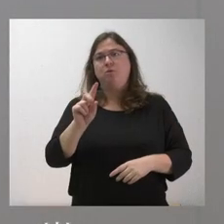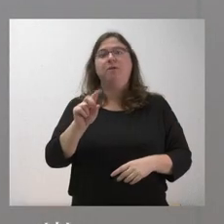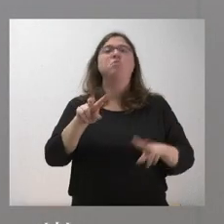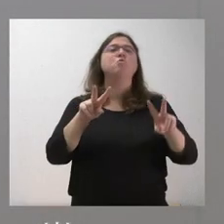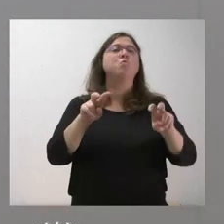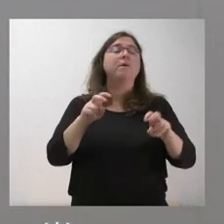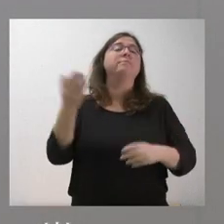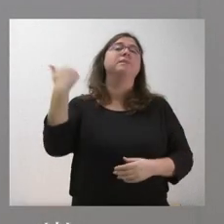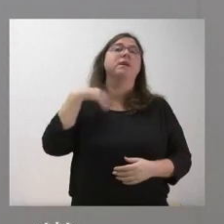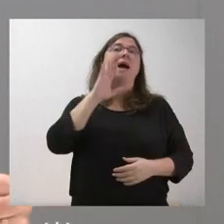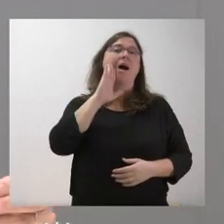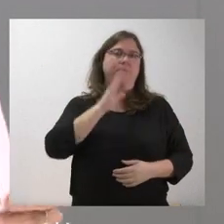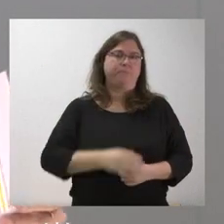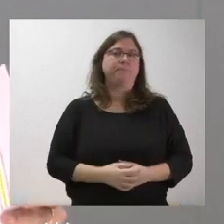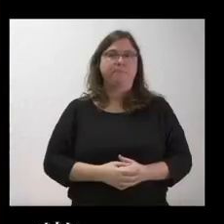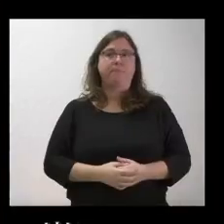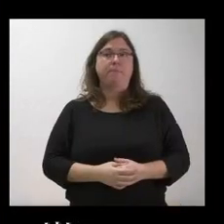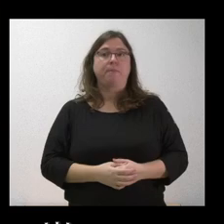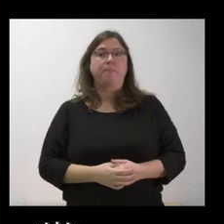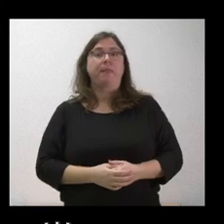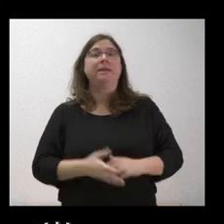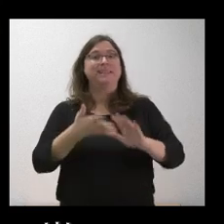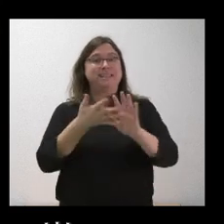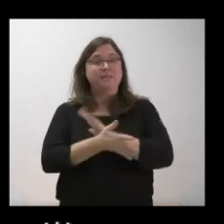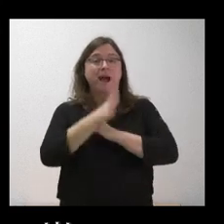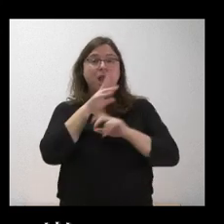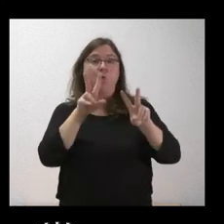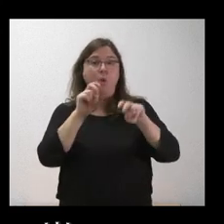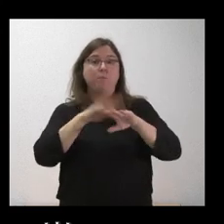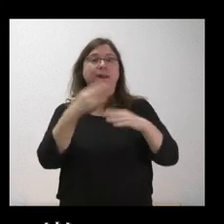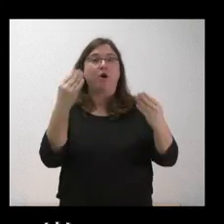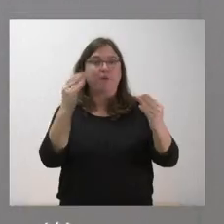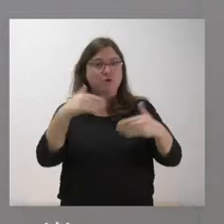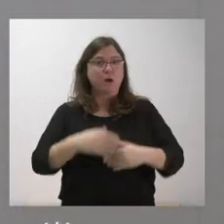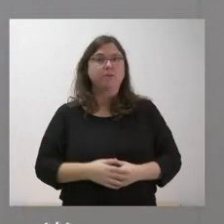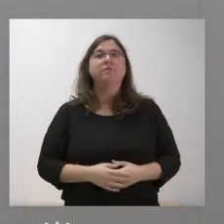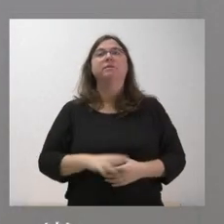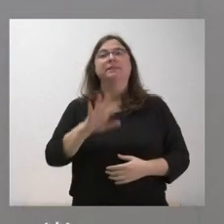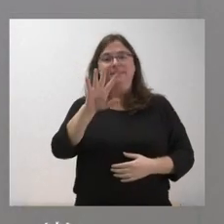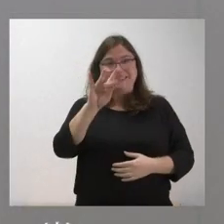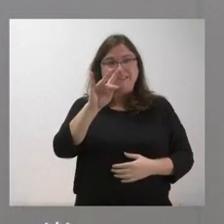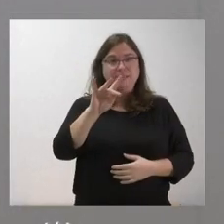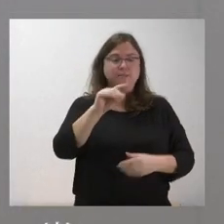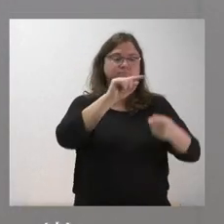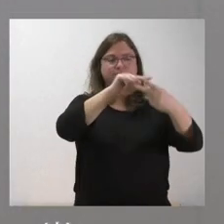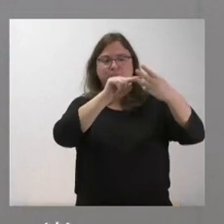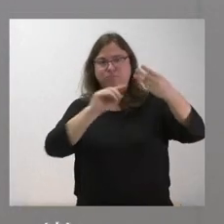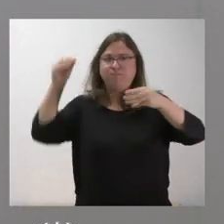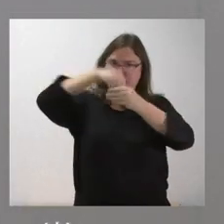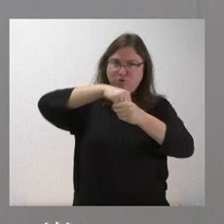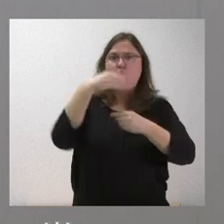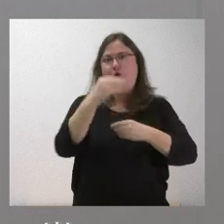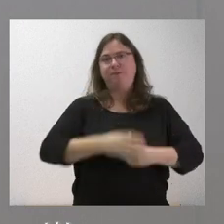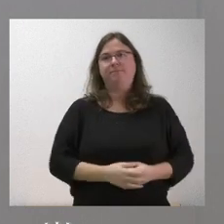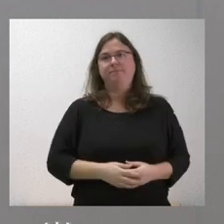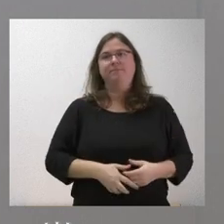figuraban des queas anteriores pues entonces no hay nada nuevo para jóvenes sí los jóvenes se pueden viar estas medidas es más son los que más se van